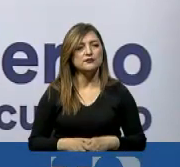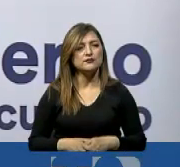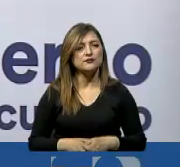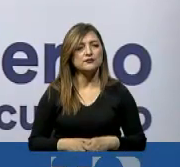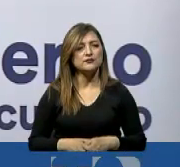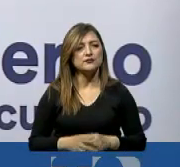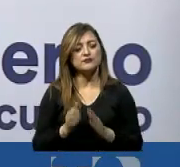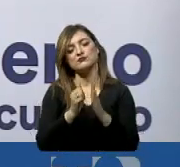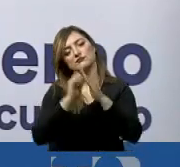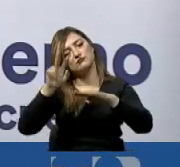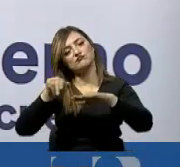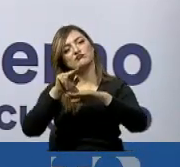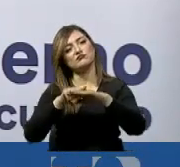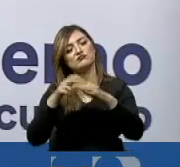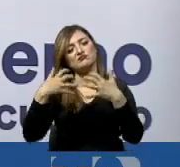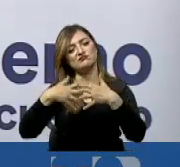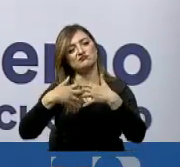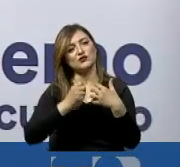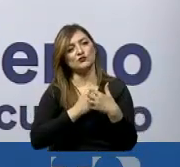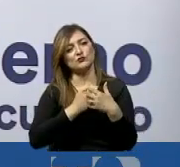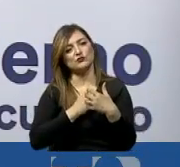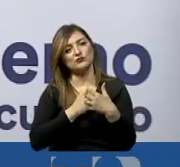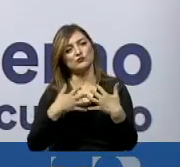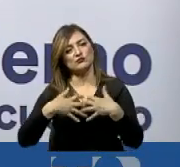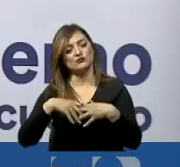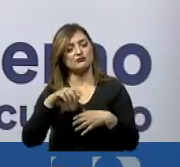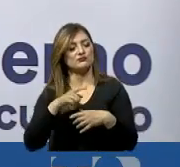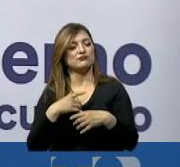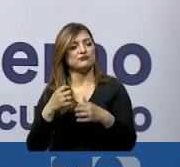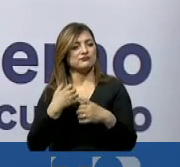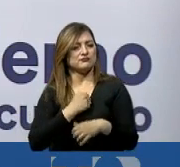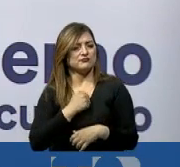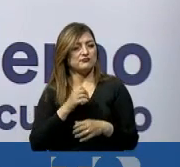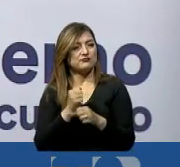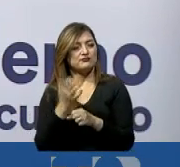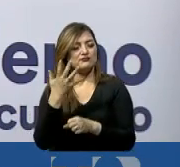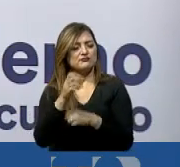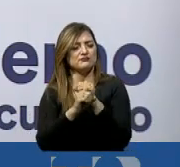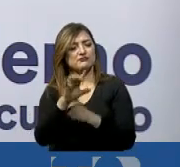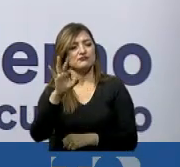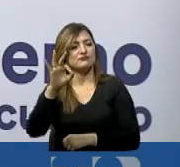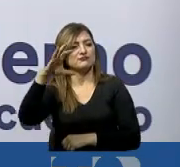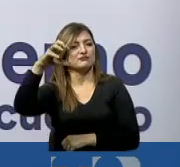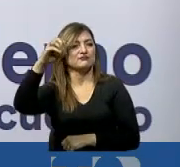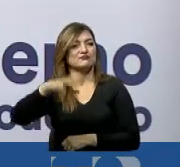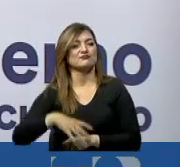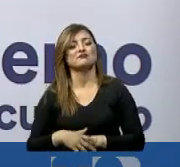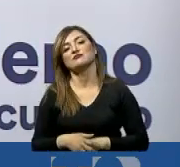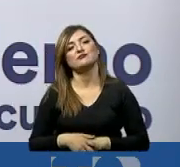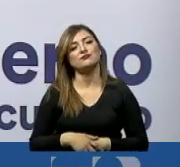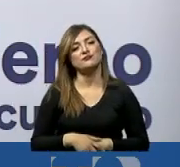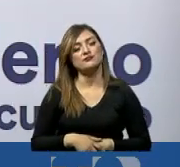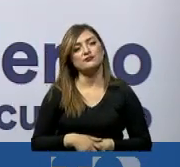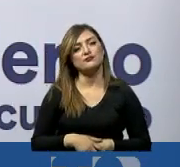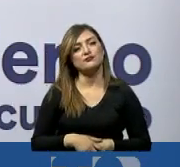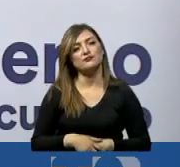hecho la ANT jamás desde su propia fábrica. Es una fábrica que data de los años 90. La ventaja de esto es que